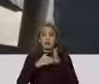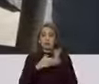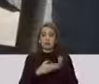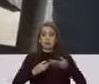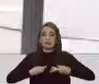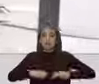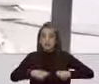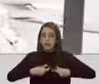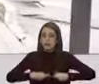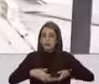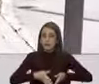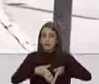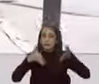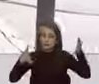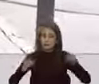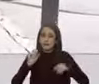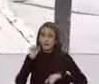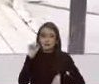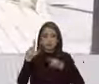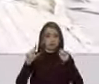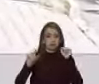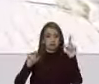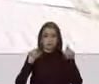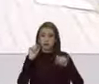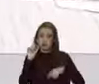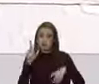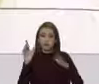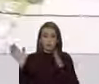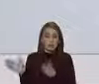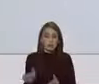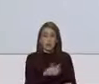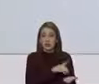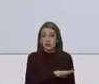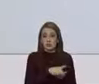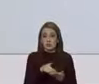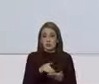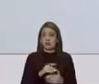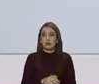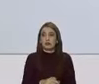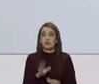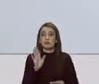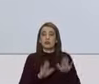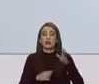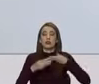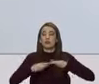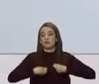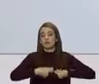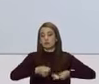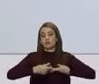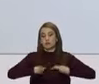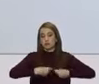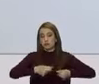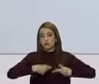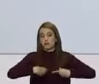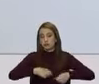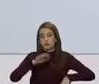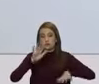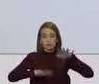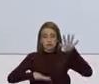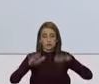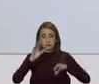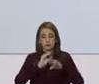ser muy grande si se hace seguido por varios días a la semana. A la parte de gastos innecesarios se liga bastante mucho